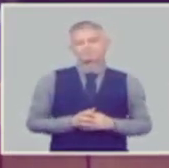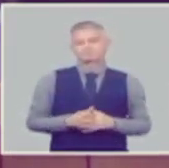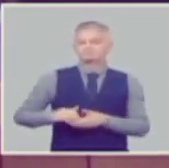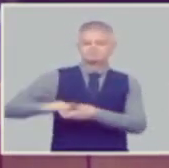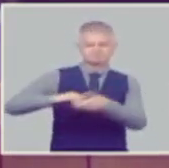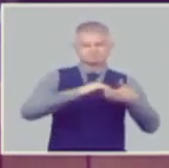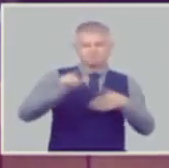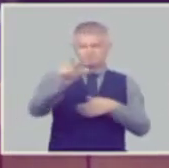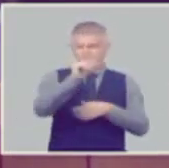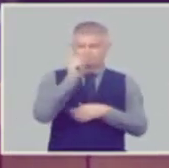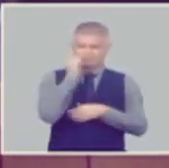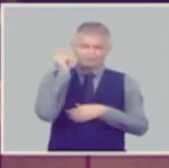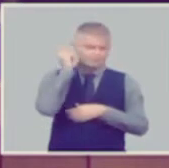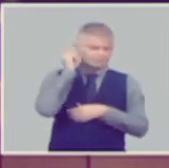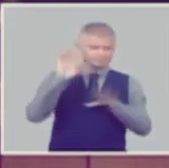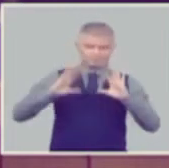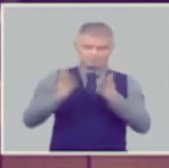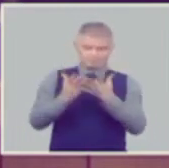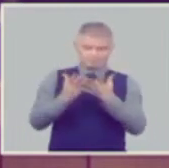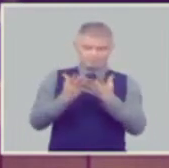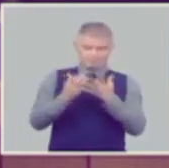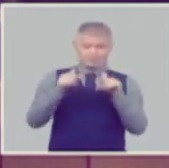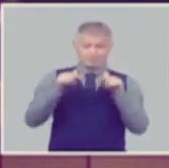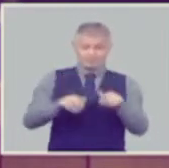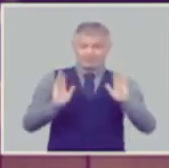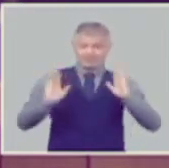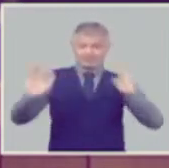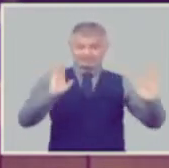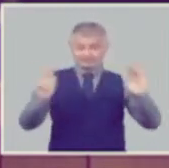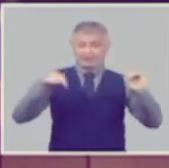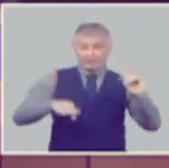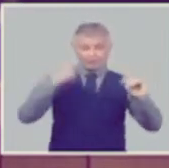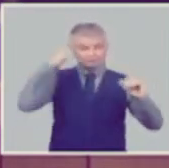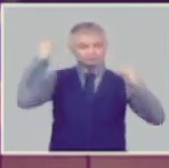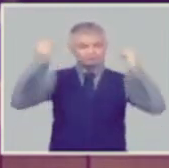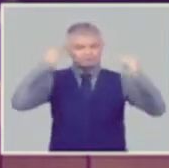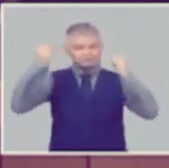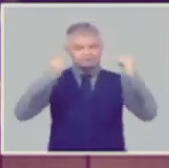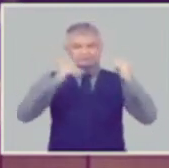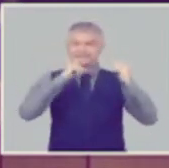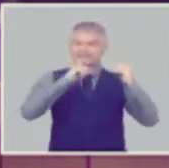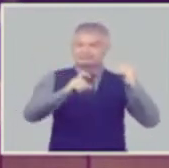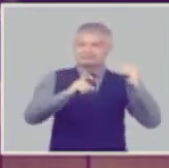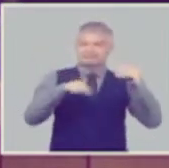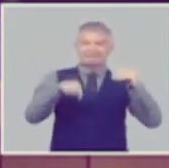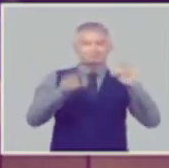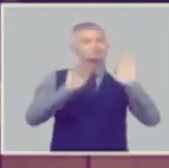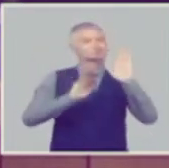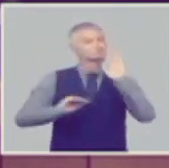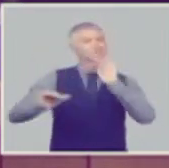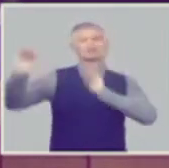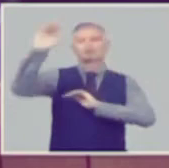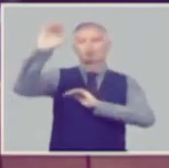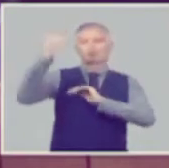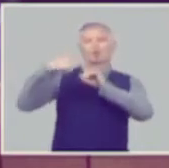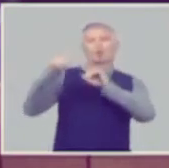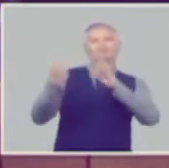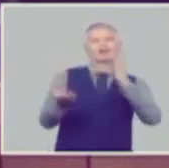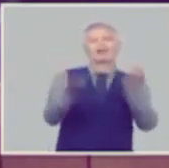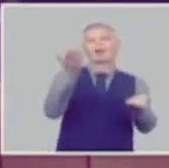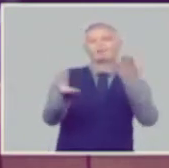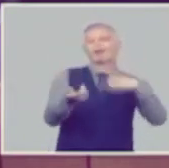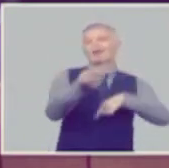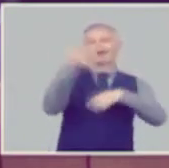y compañeros, el desafío del periodo que evaluamos hoy ha sido superior a cualquier otro momento, por cuanto